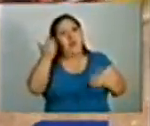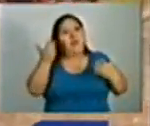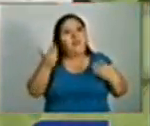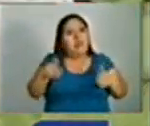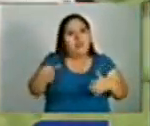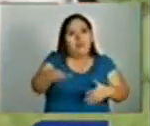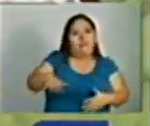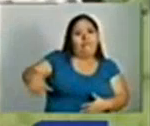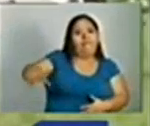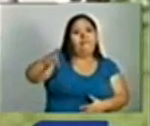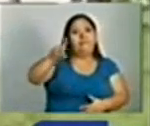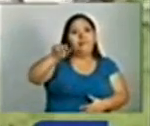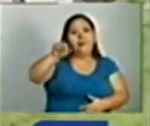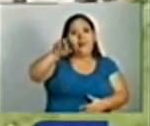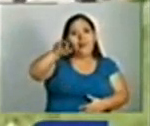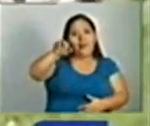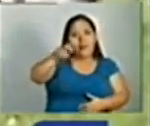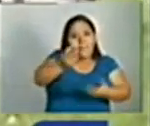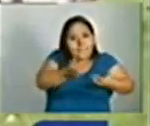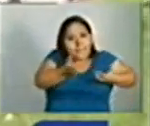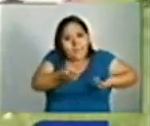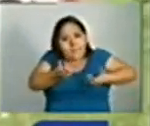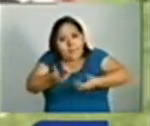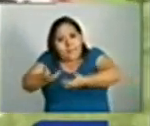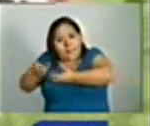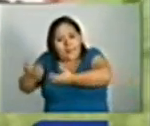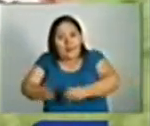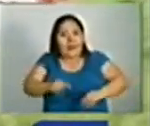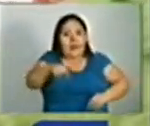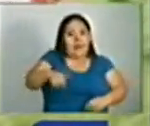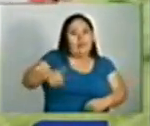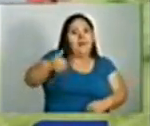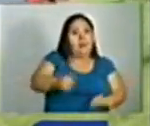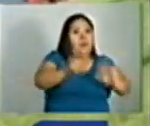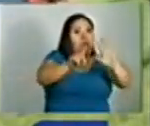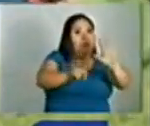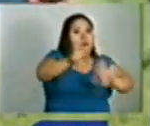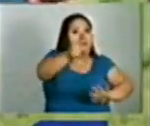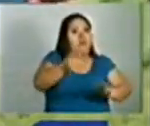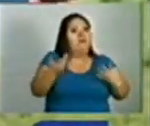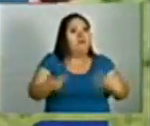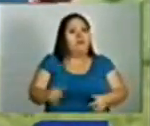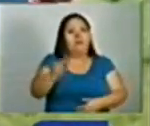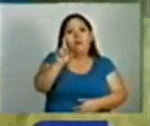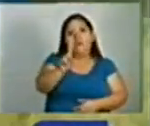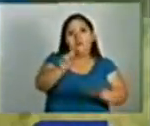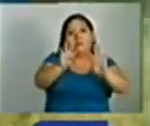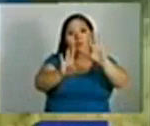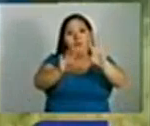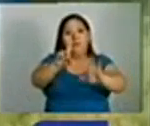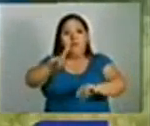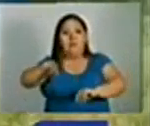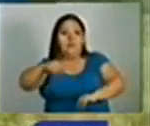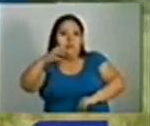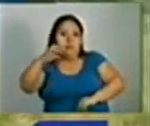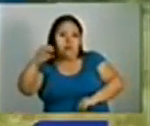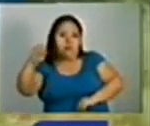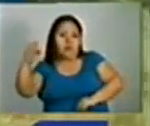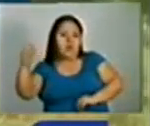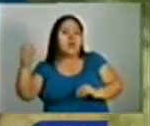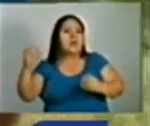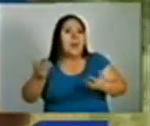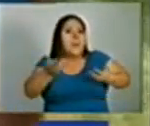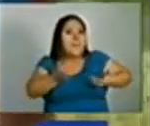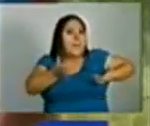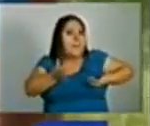selva del Darién. En los primeros 6 meses de este año, más de 196.000 han